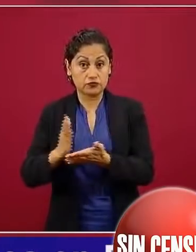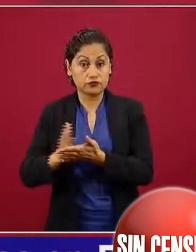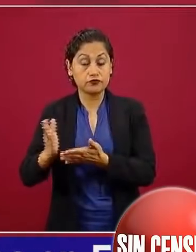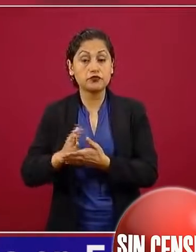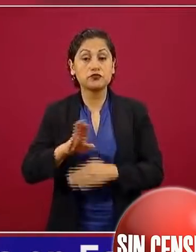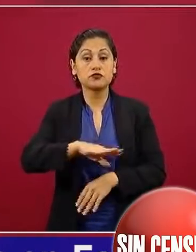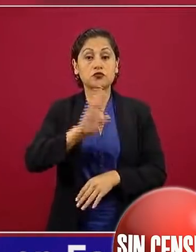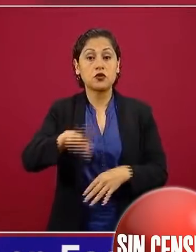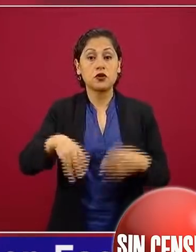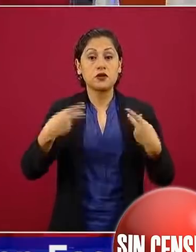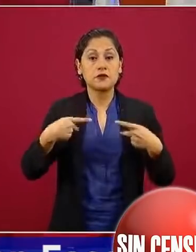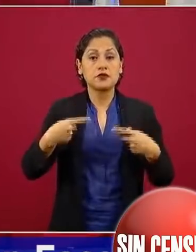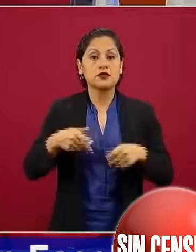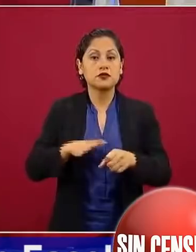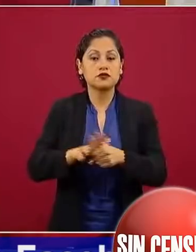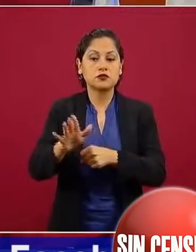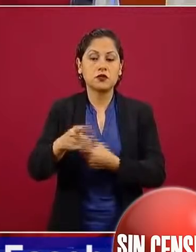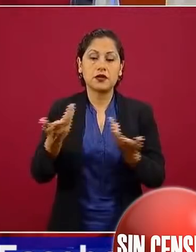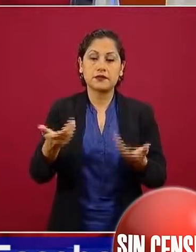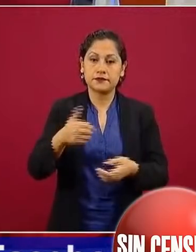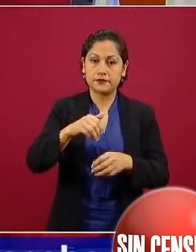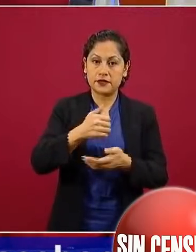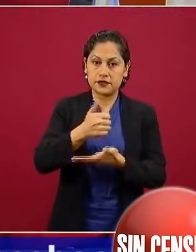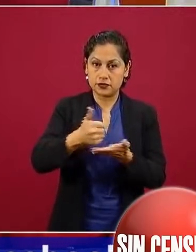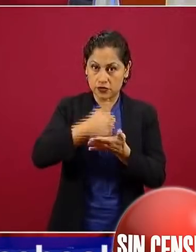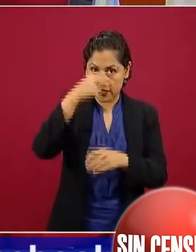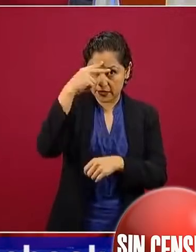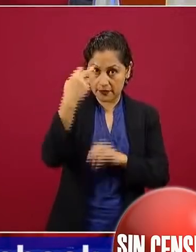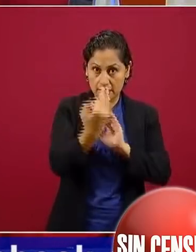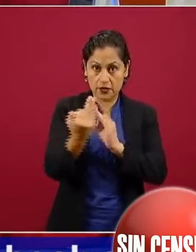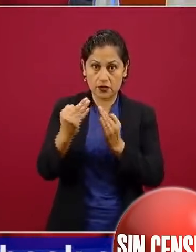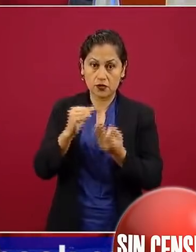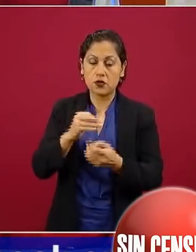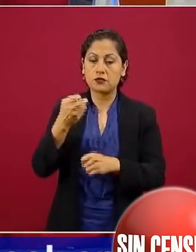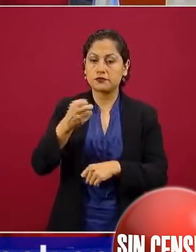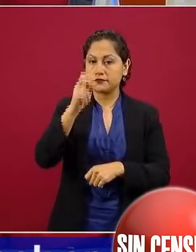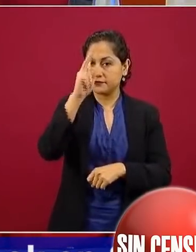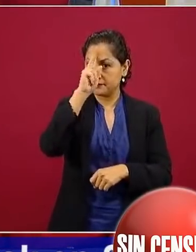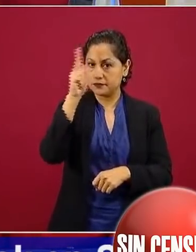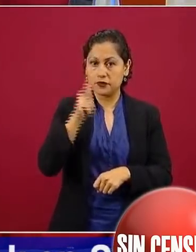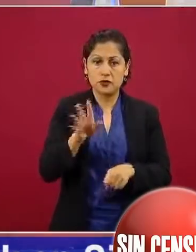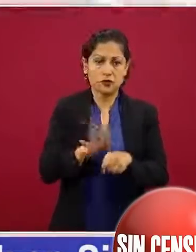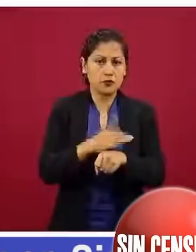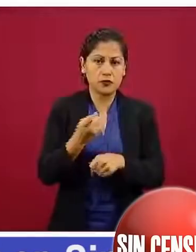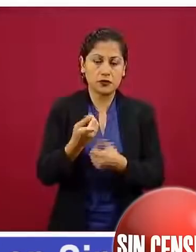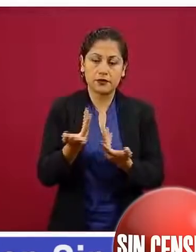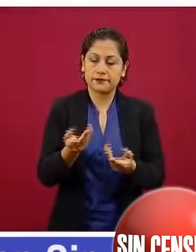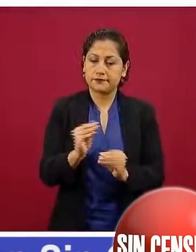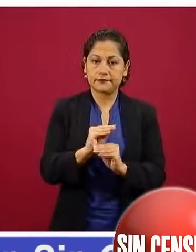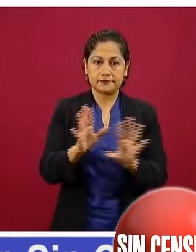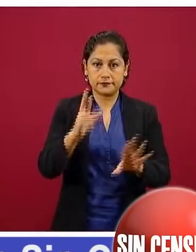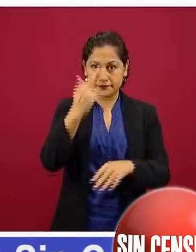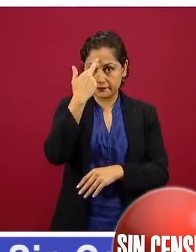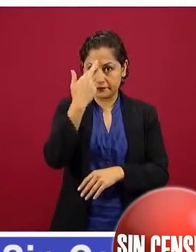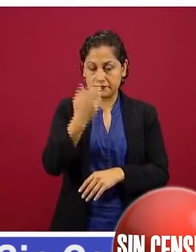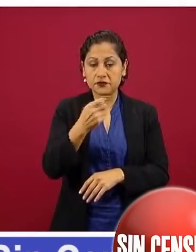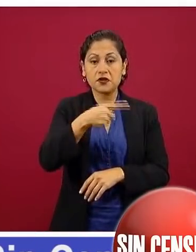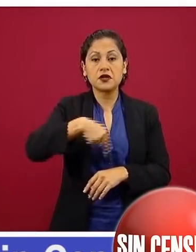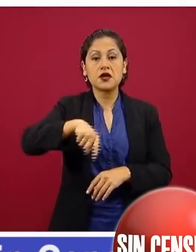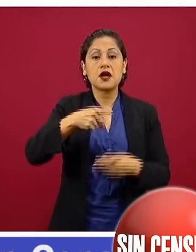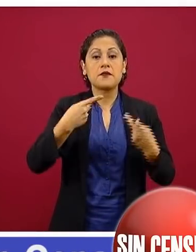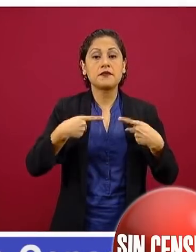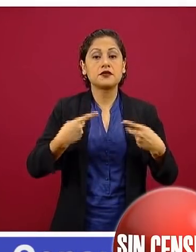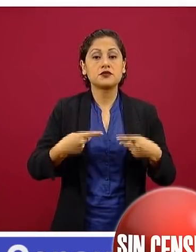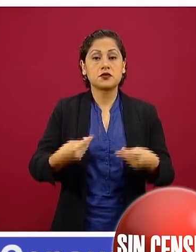El Valle de México ha sido la zona más afectada por razones bastante obvias. El Valle de México ocupa casi la cuarta